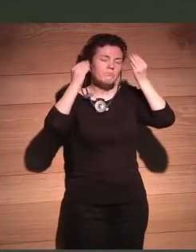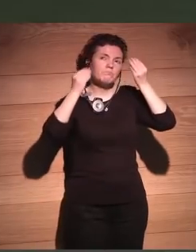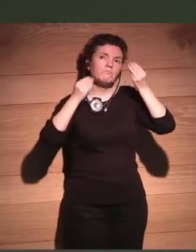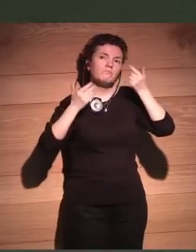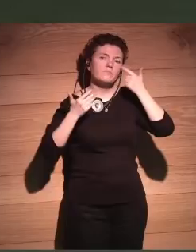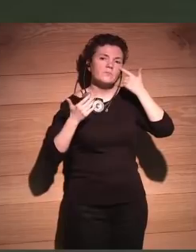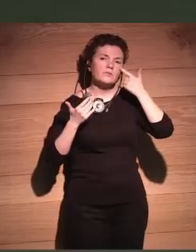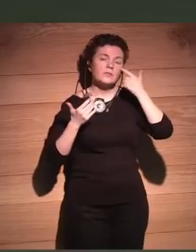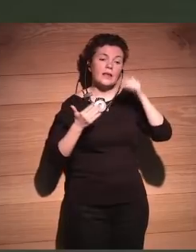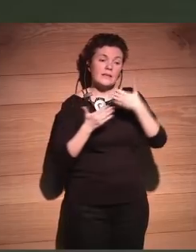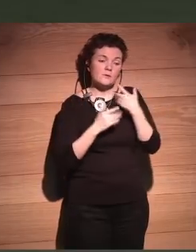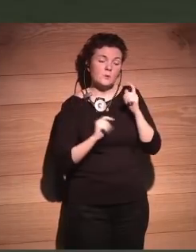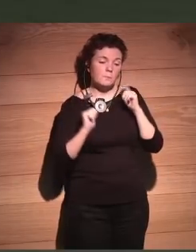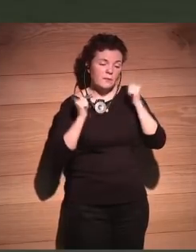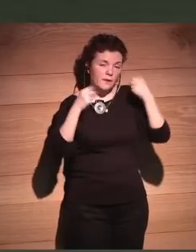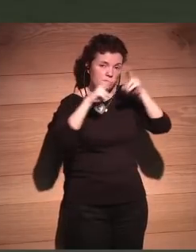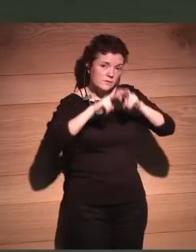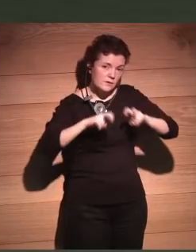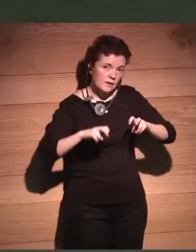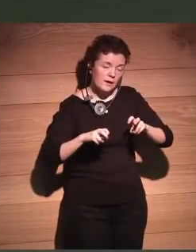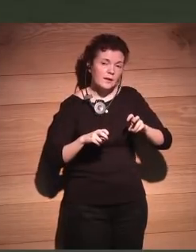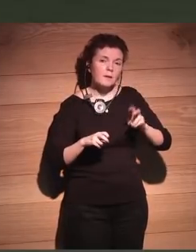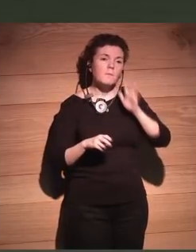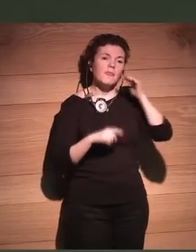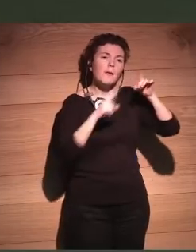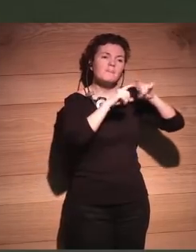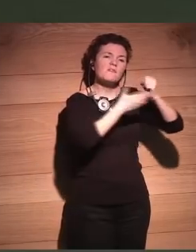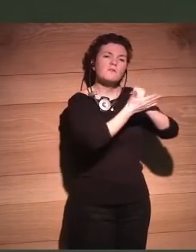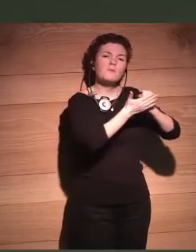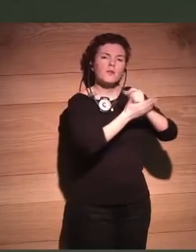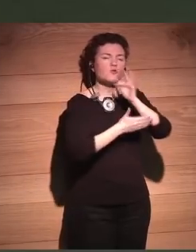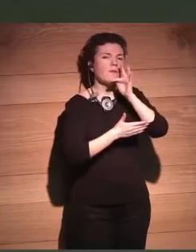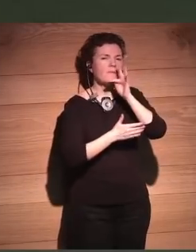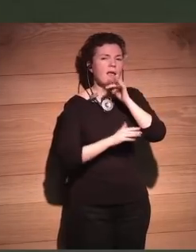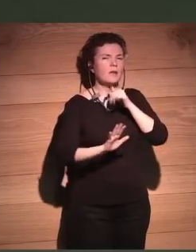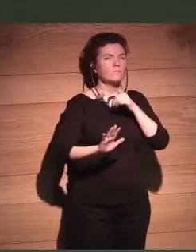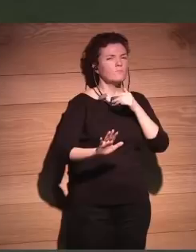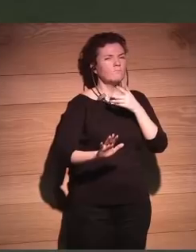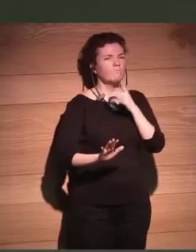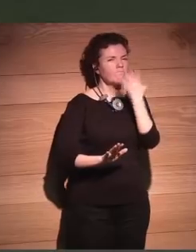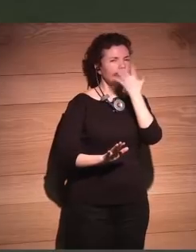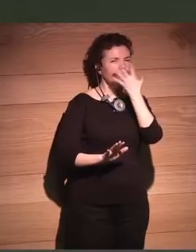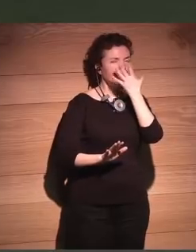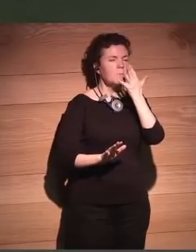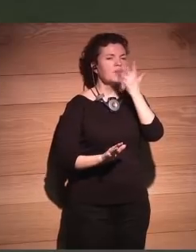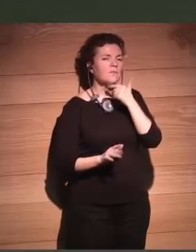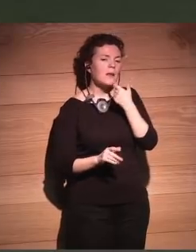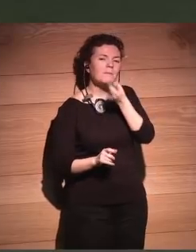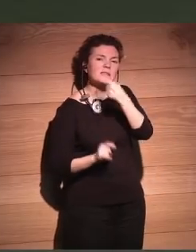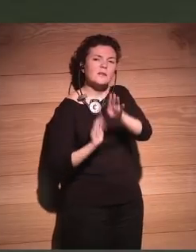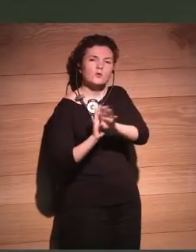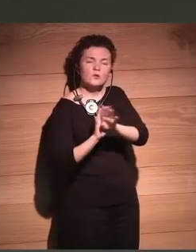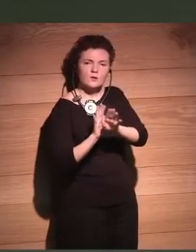fin, hasta que empecé un poquito a investigar en todo esto, y creo que las farmacéuticas todavía se están resistiendo, pues porque prefieren seguir dándole la